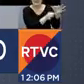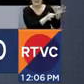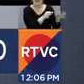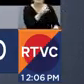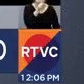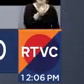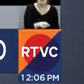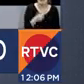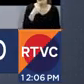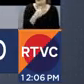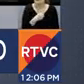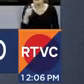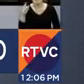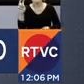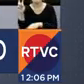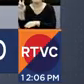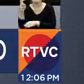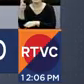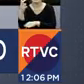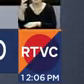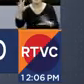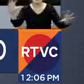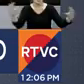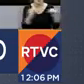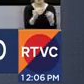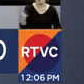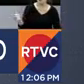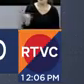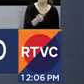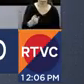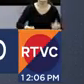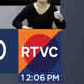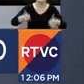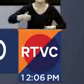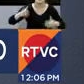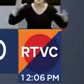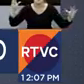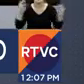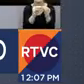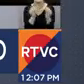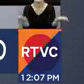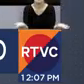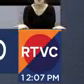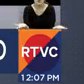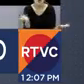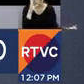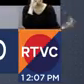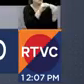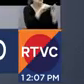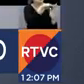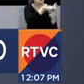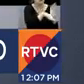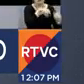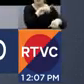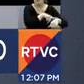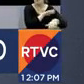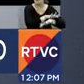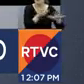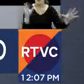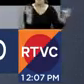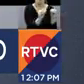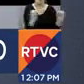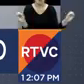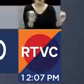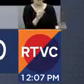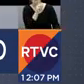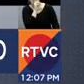fiscal que hablara de ese preacuerdo que se firmó con Jonier y de esta manera se diera cierre a esta diligencia y el caso